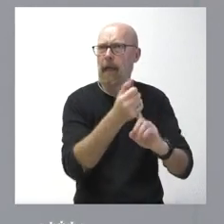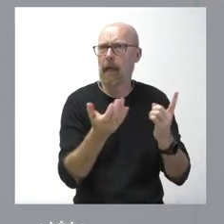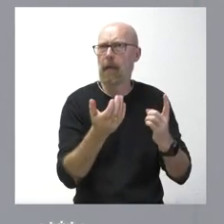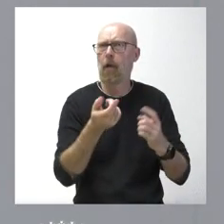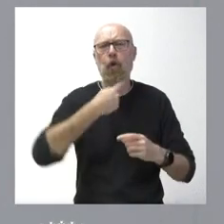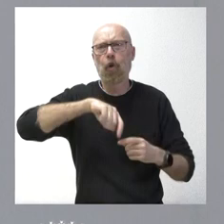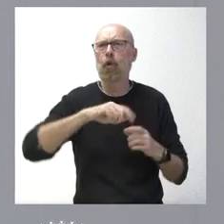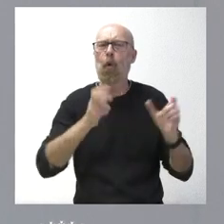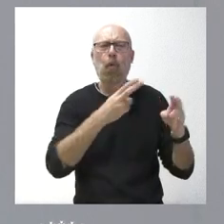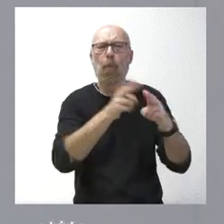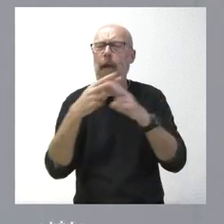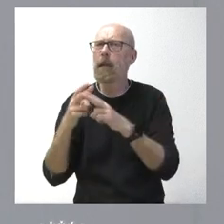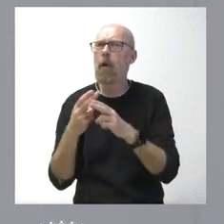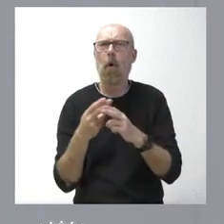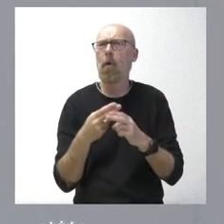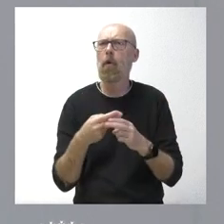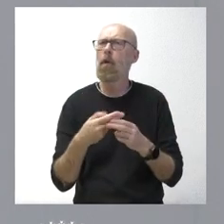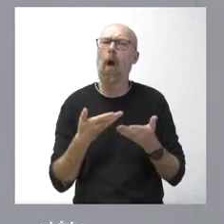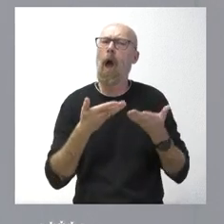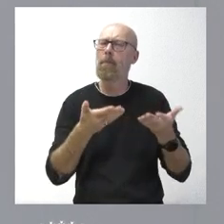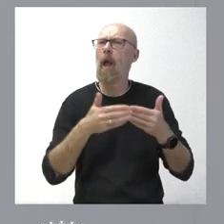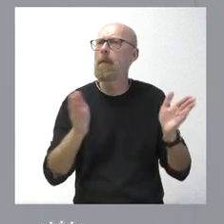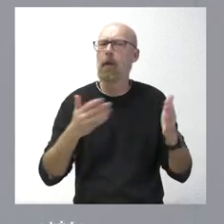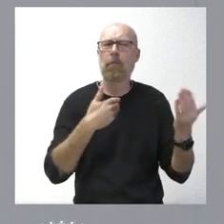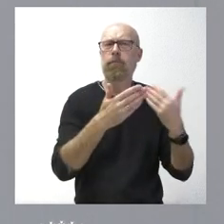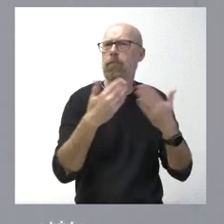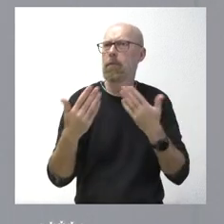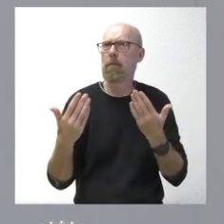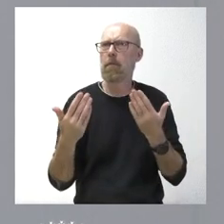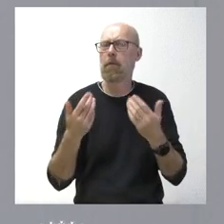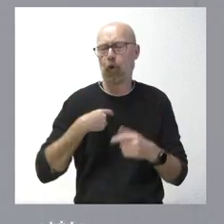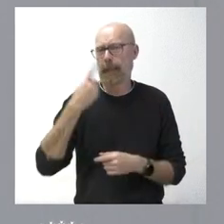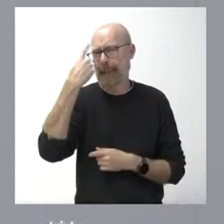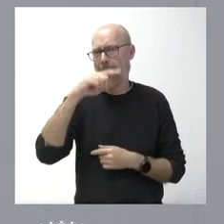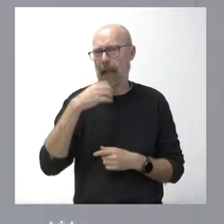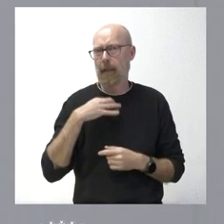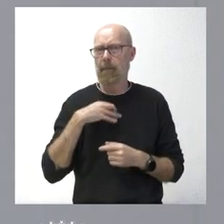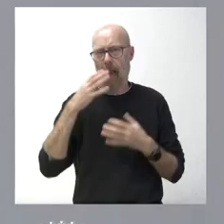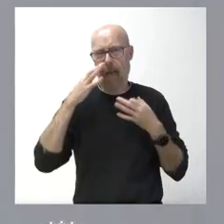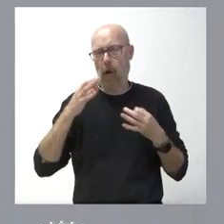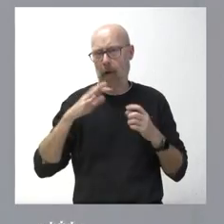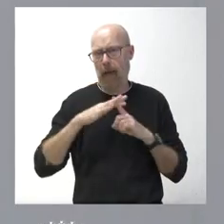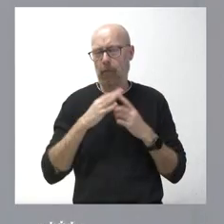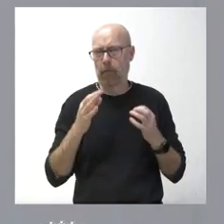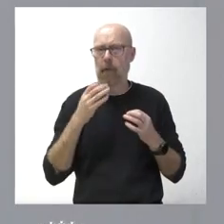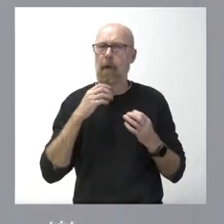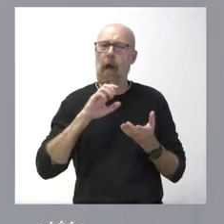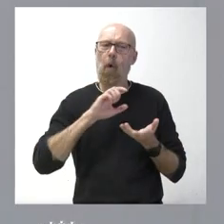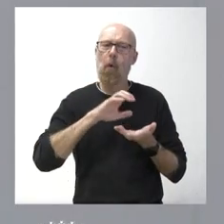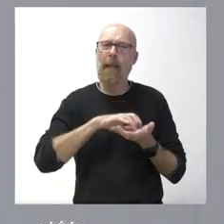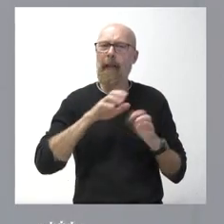y esperamos intentar llegar a un acuerdo somos muy conscientes por ser realista de que no corresponde solo a la junta de Castilla y León El decidir esta